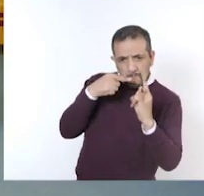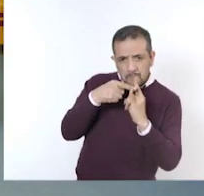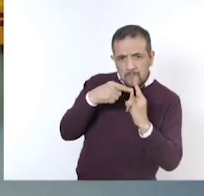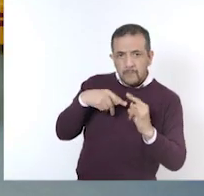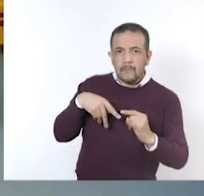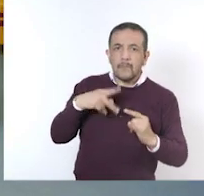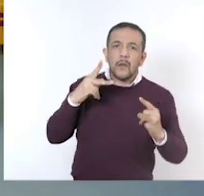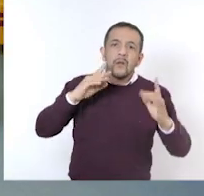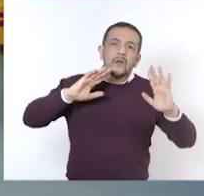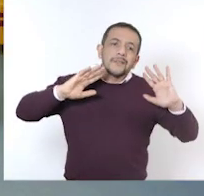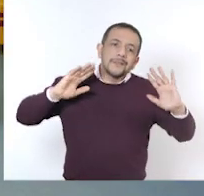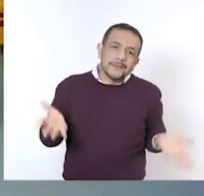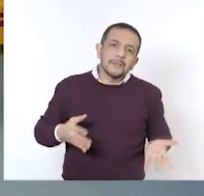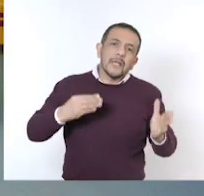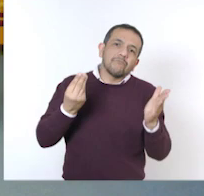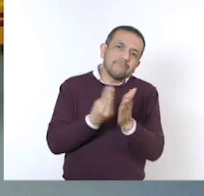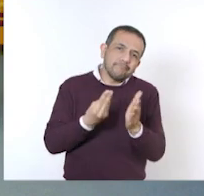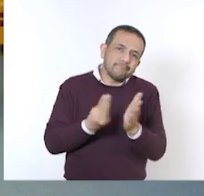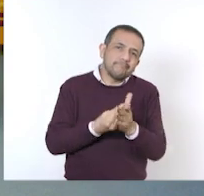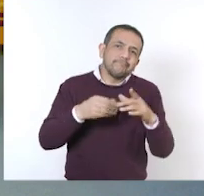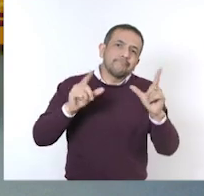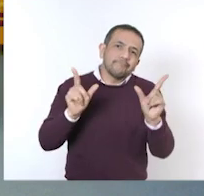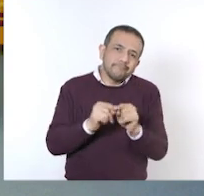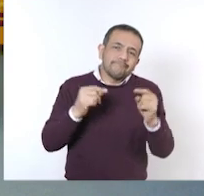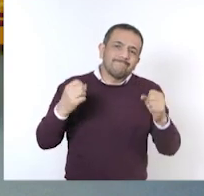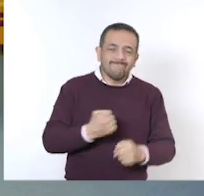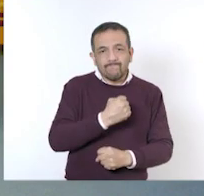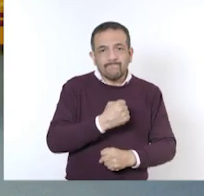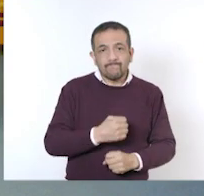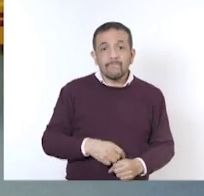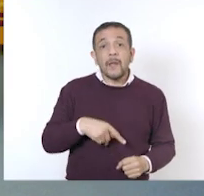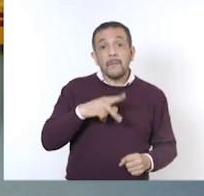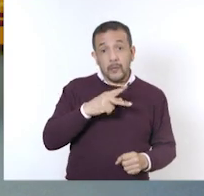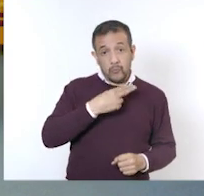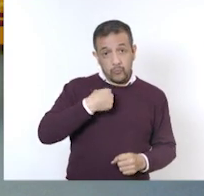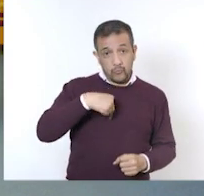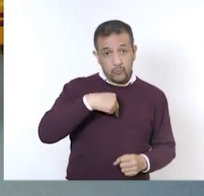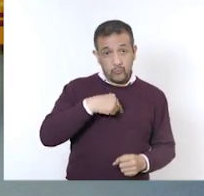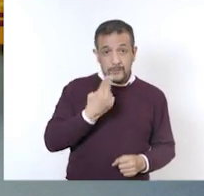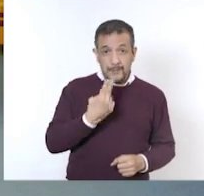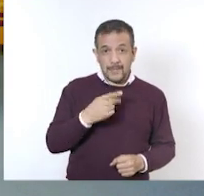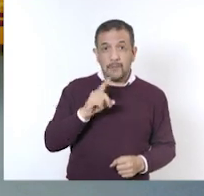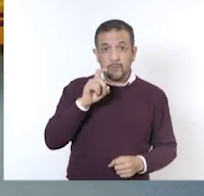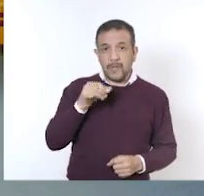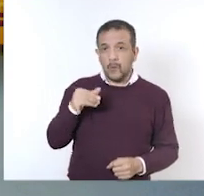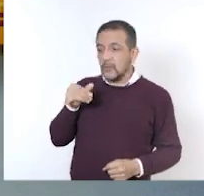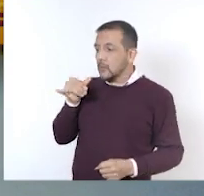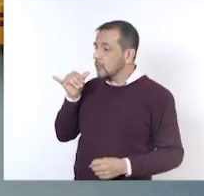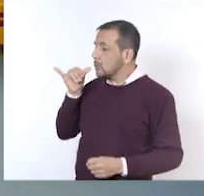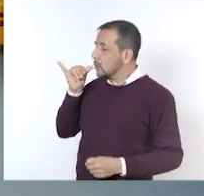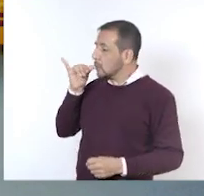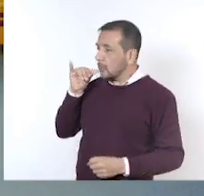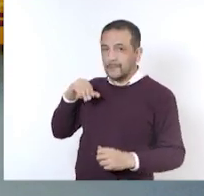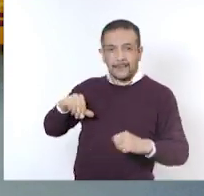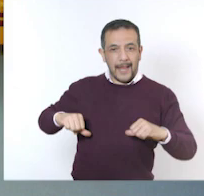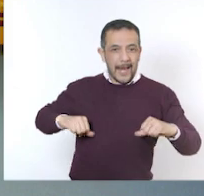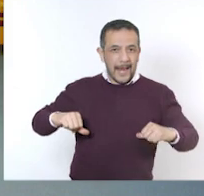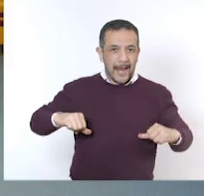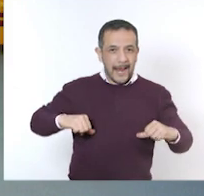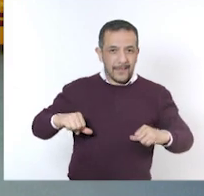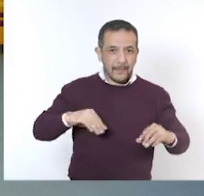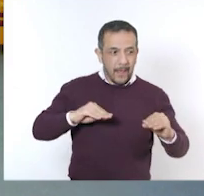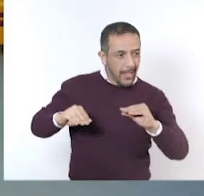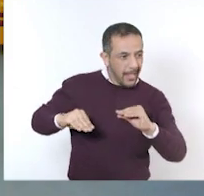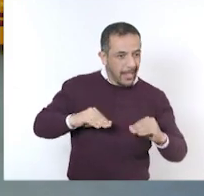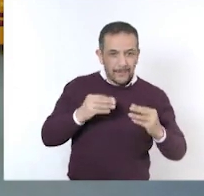mande. Ya terminamos la sesión del día de hoy. Y para finalizar, vamos a tomar un poco de agua, porque estuvimos muy activos.